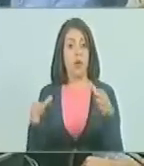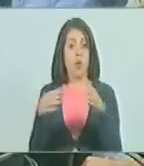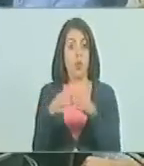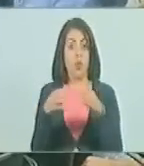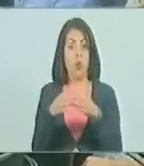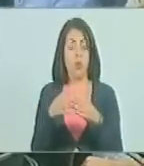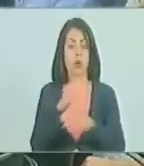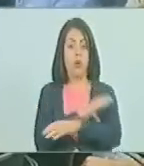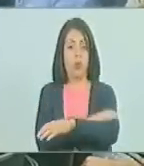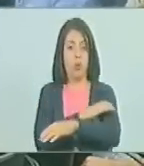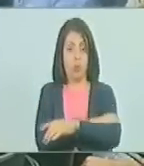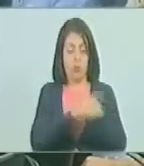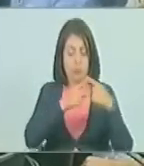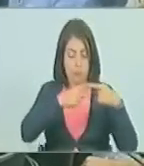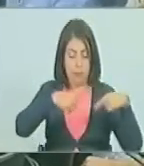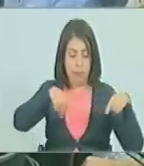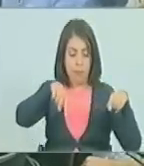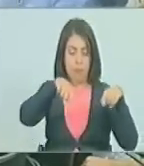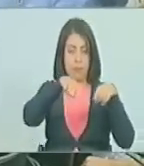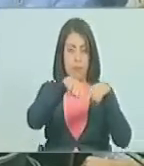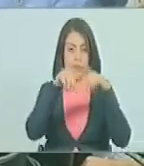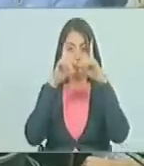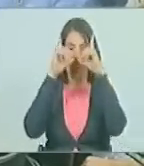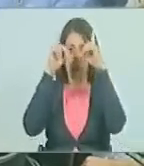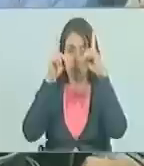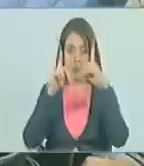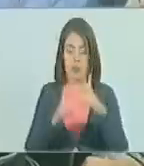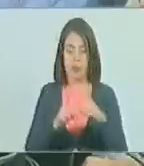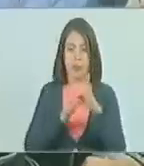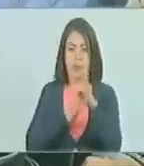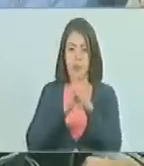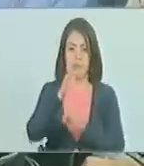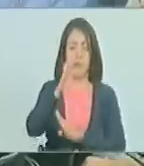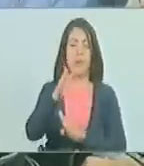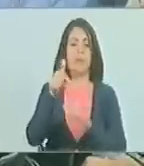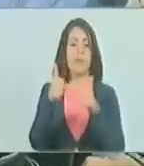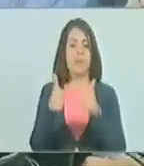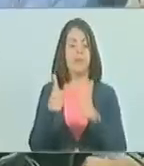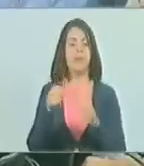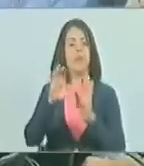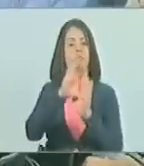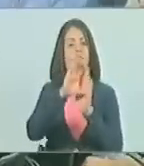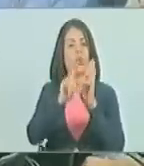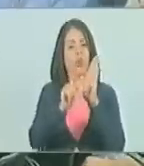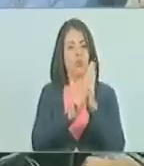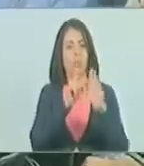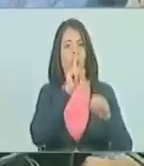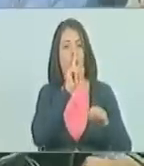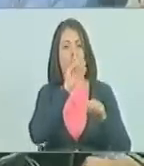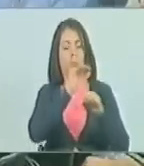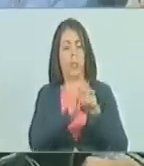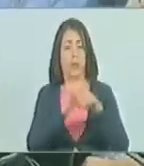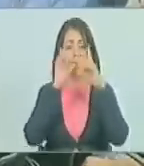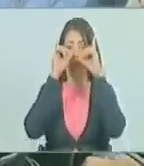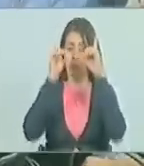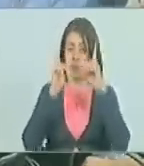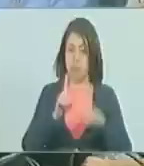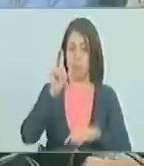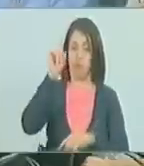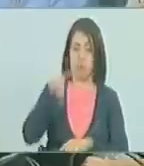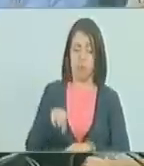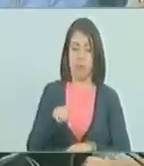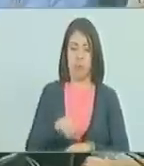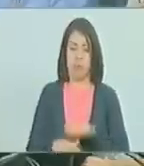fracción de la oposición ha decidido transitar por el camino de la Constitución y ha decidido